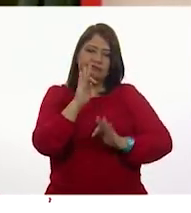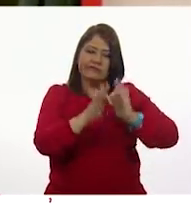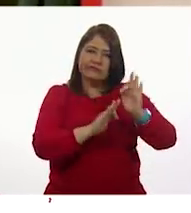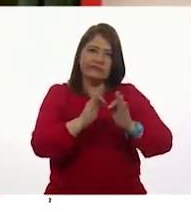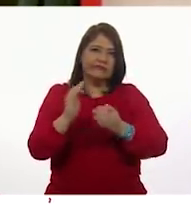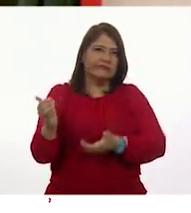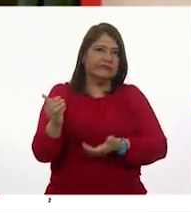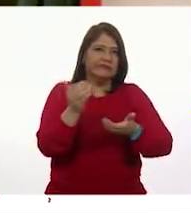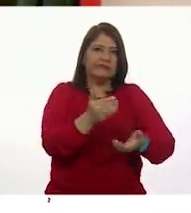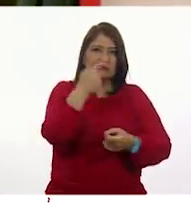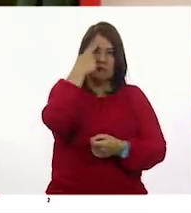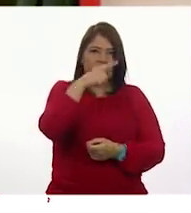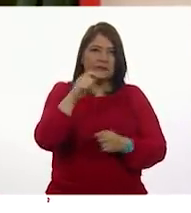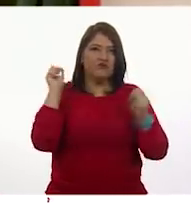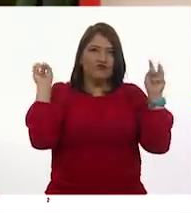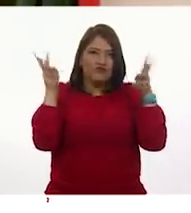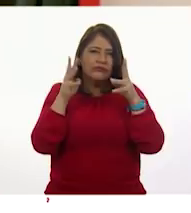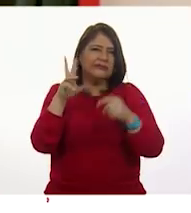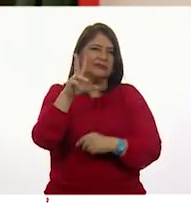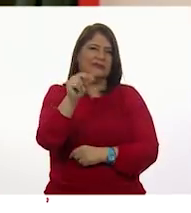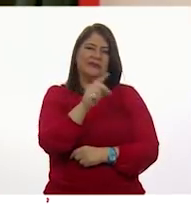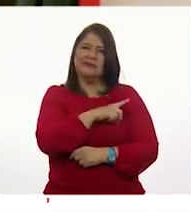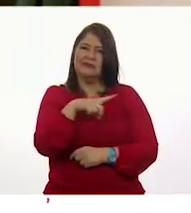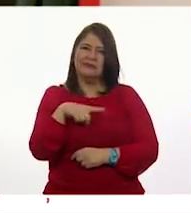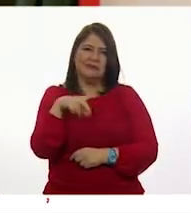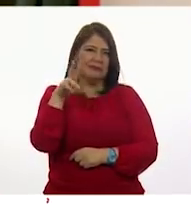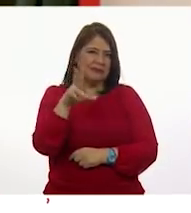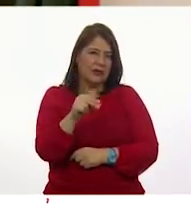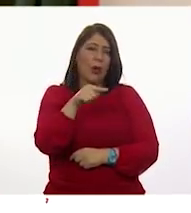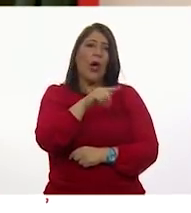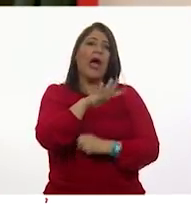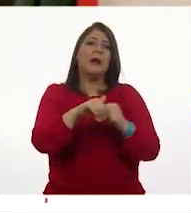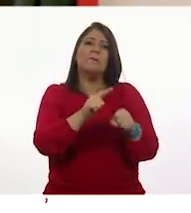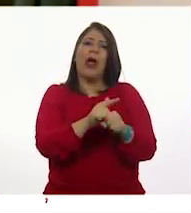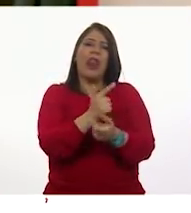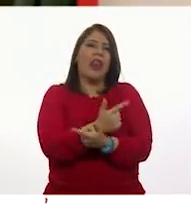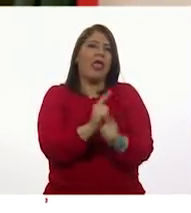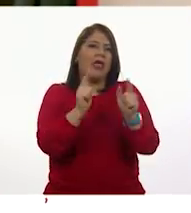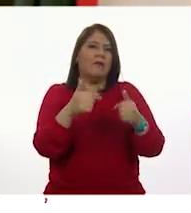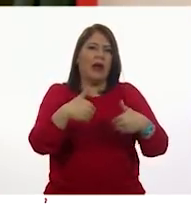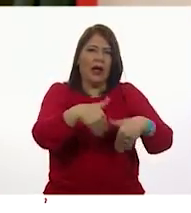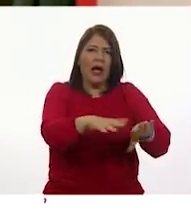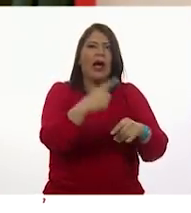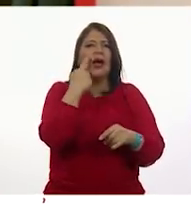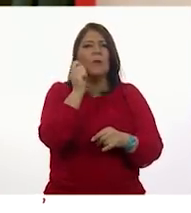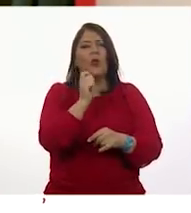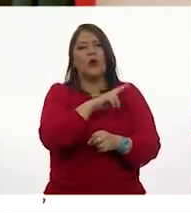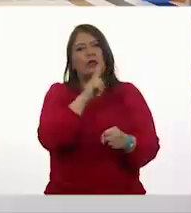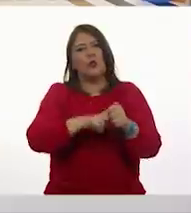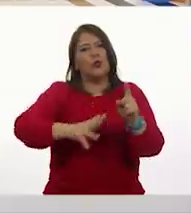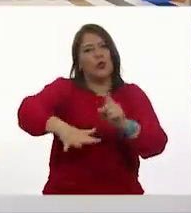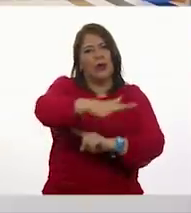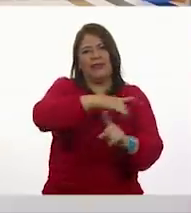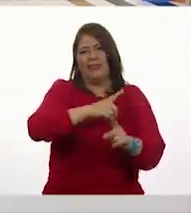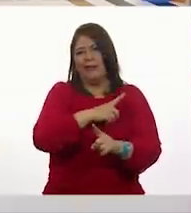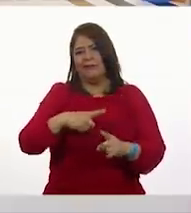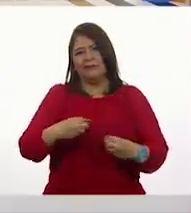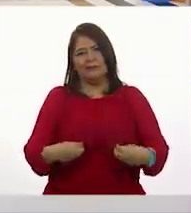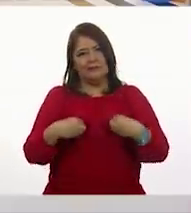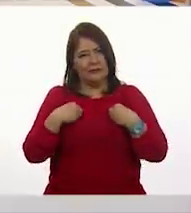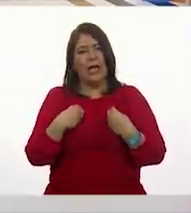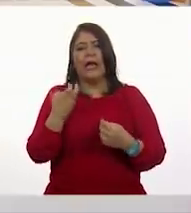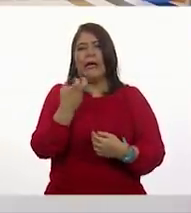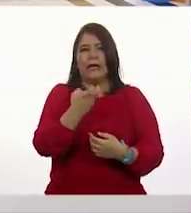como mascota, pues es un animal silvestre y ellos deben vivir en su hábitat natural. Excelente, Panchito.